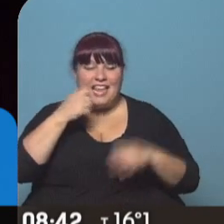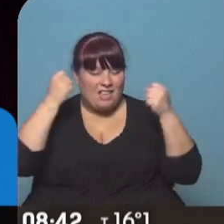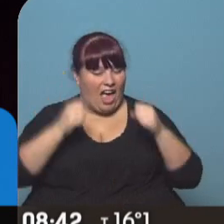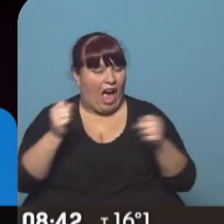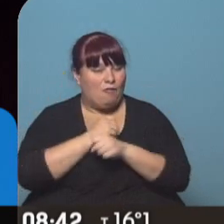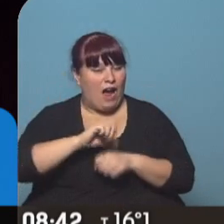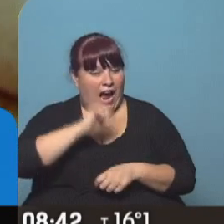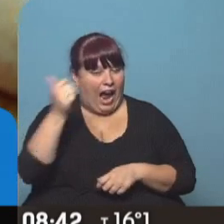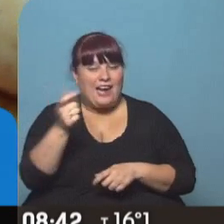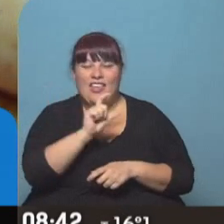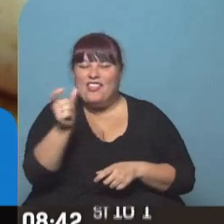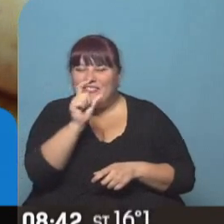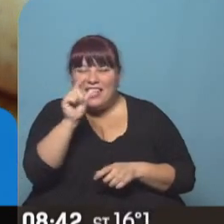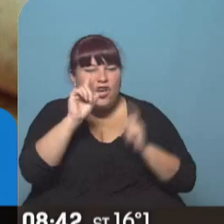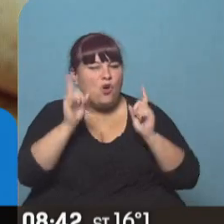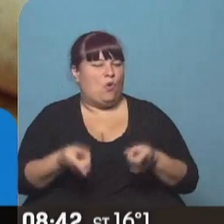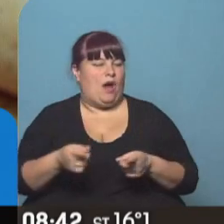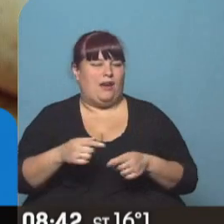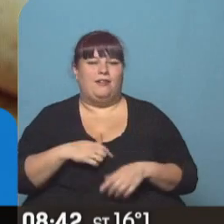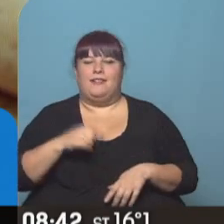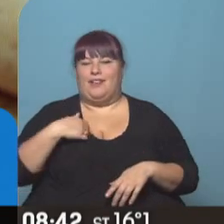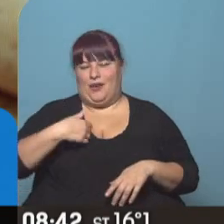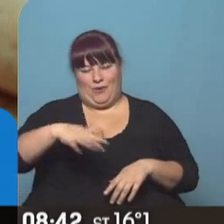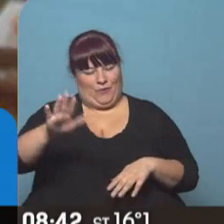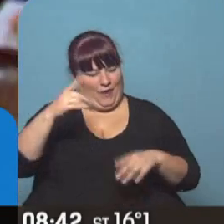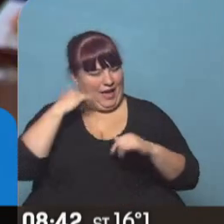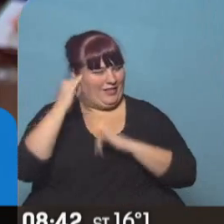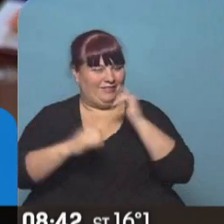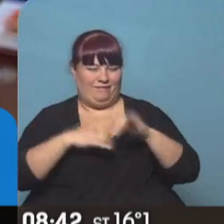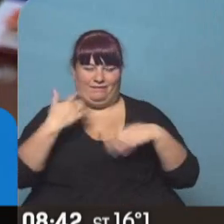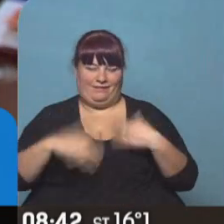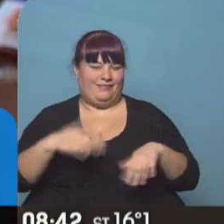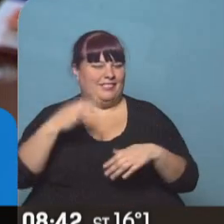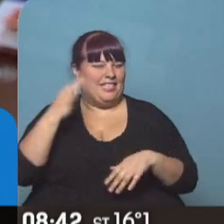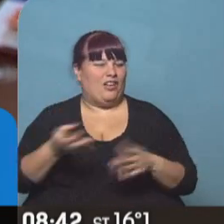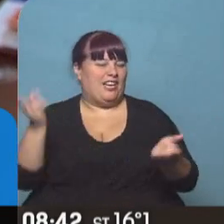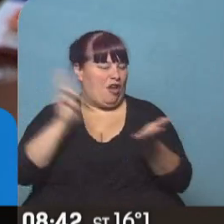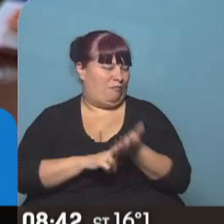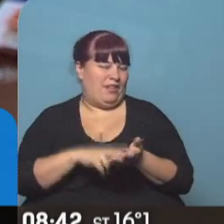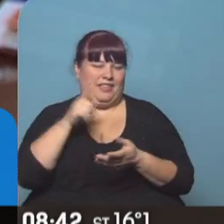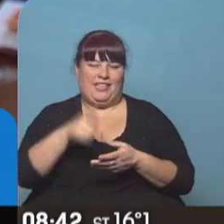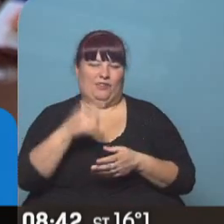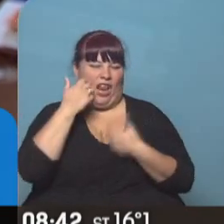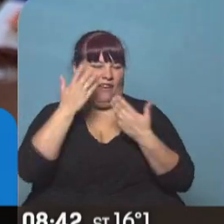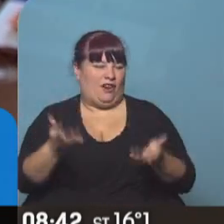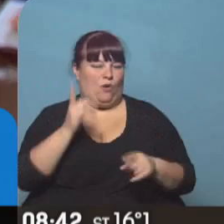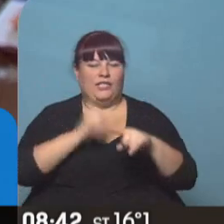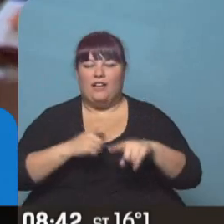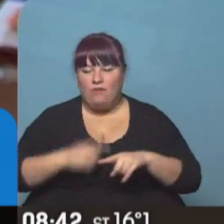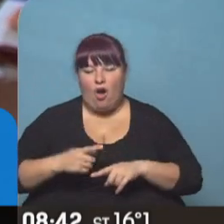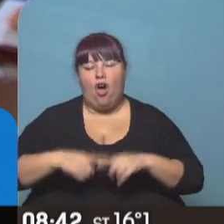que ganó aunque sea por una diferencia muy corta va a salir a plantear bueno ratificar esa idea que fue un bochorno del escrutinio